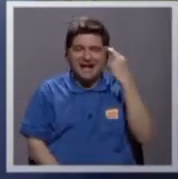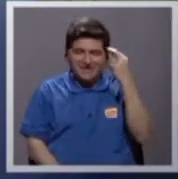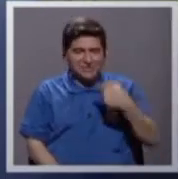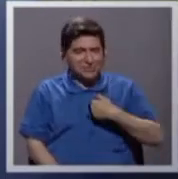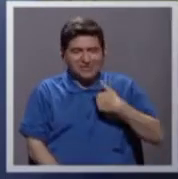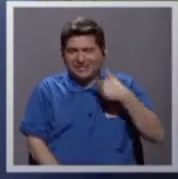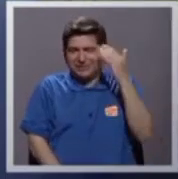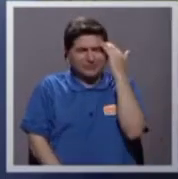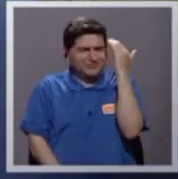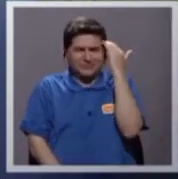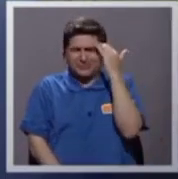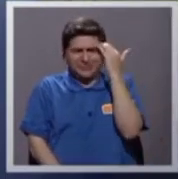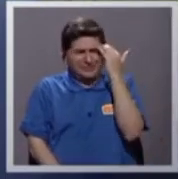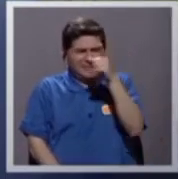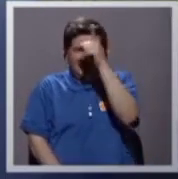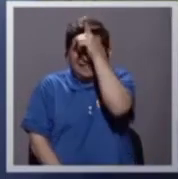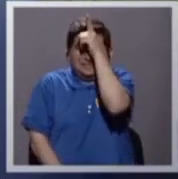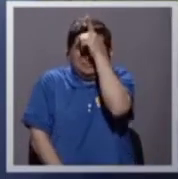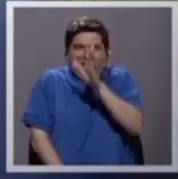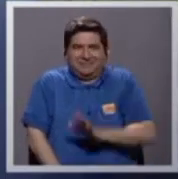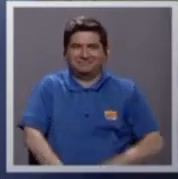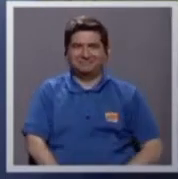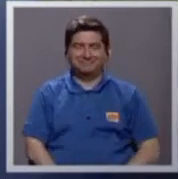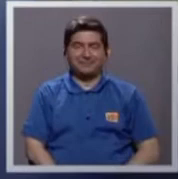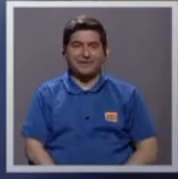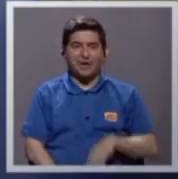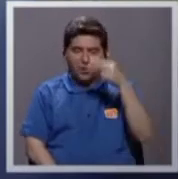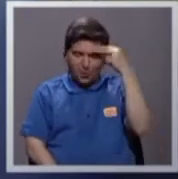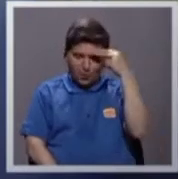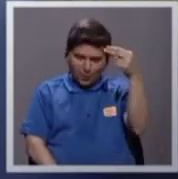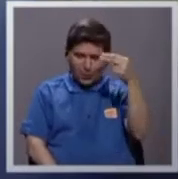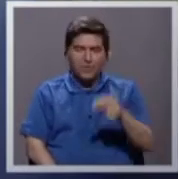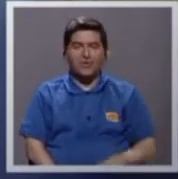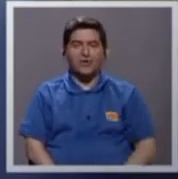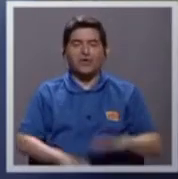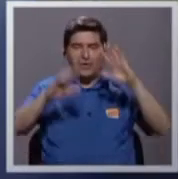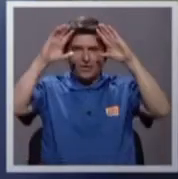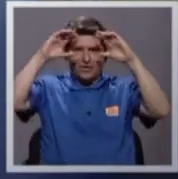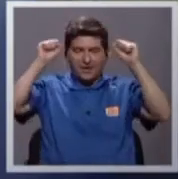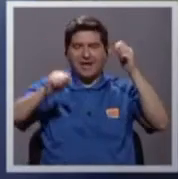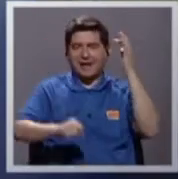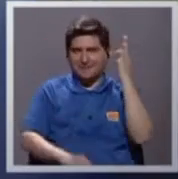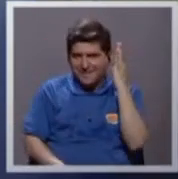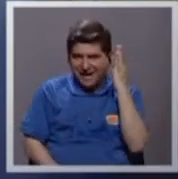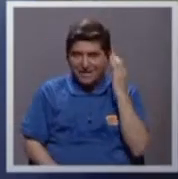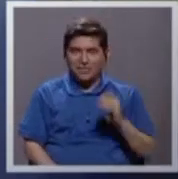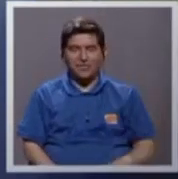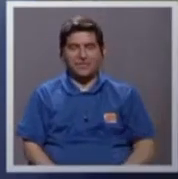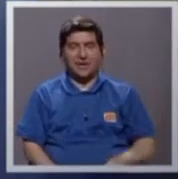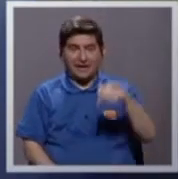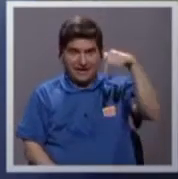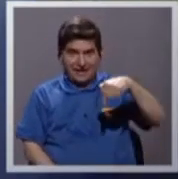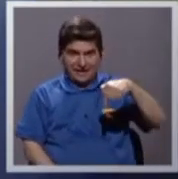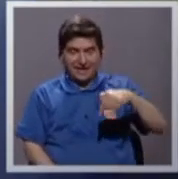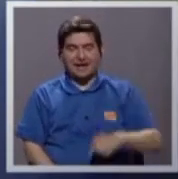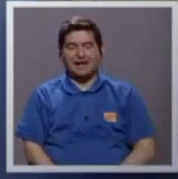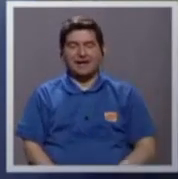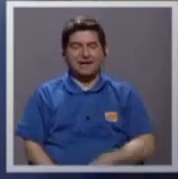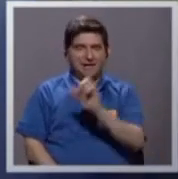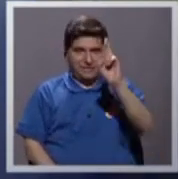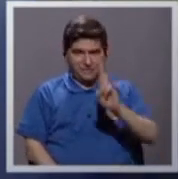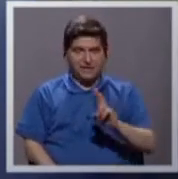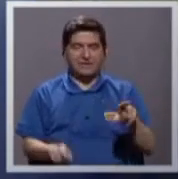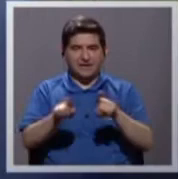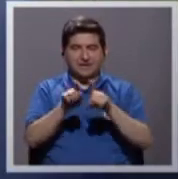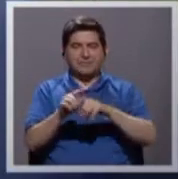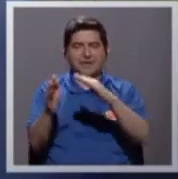alemán, pero es un homenaje tanto a la señora embajadora de Alemania en Costa Rica como al pueblo